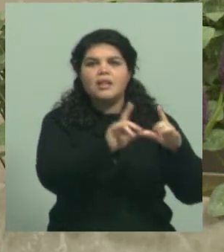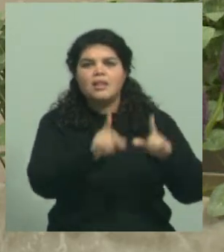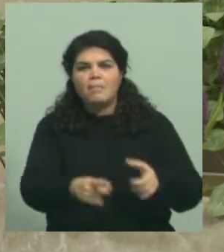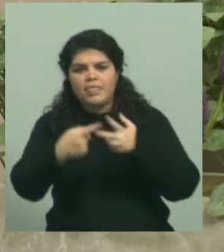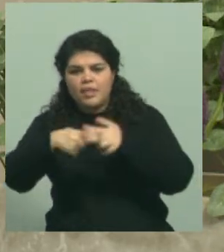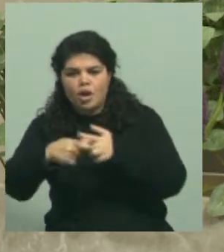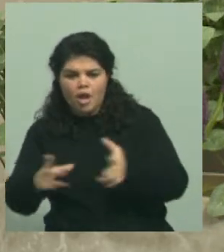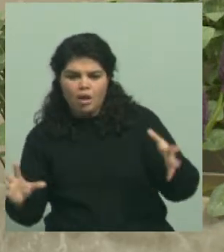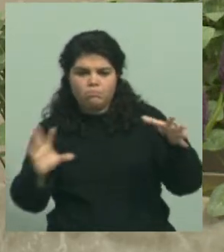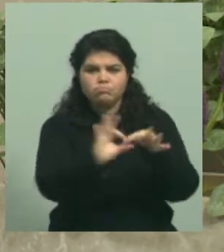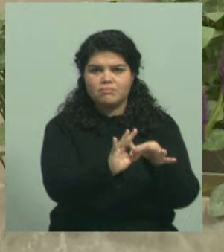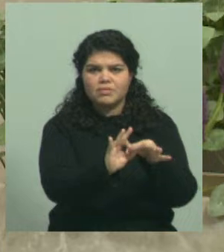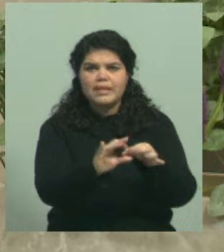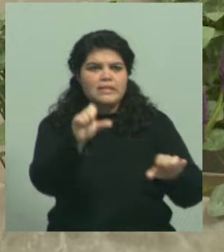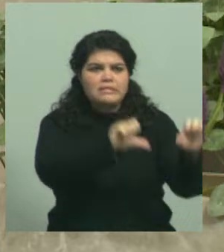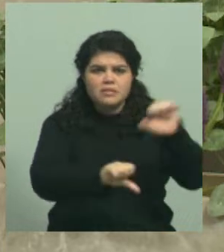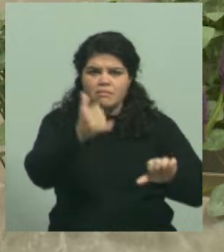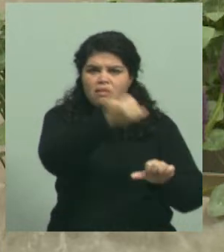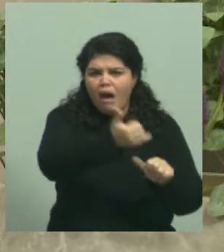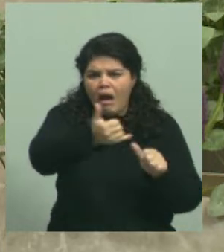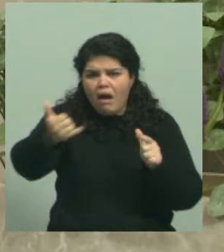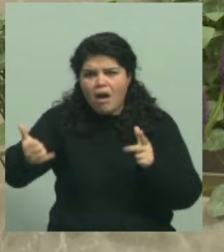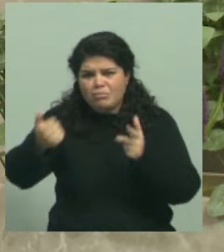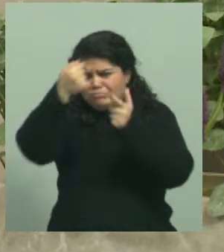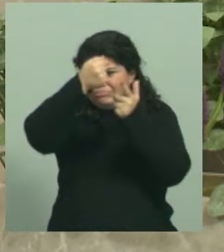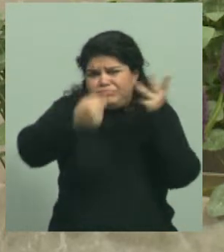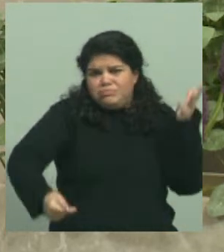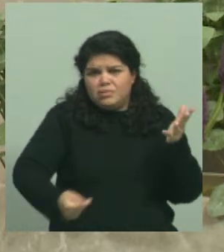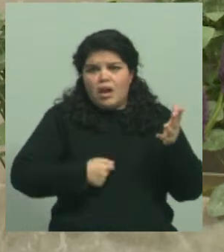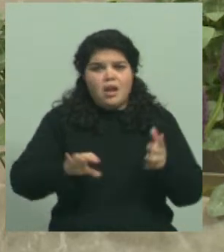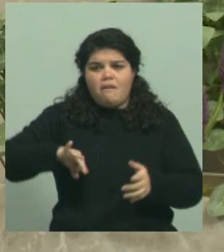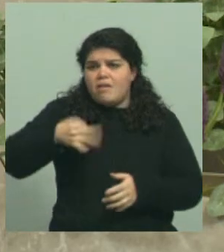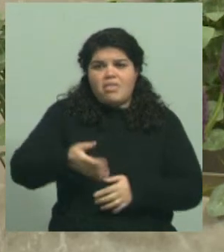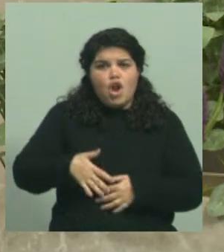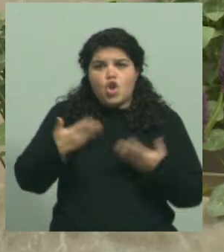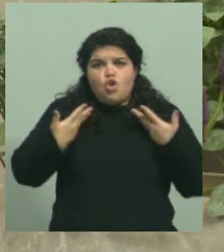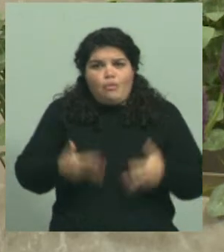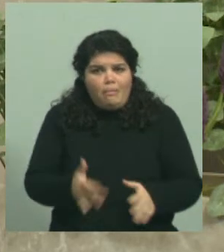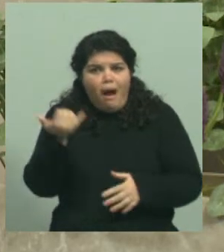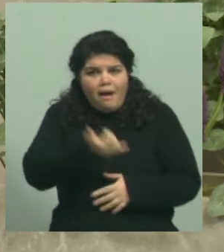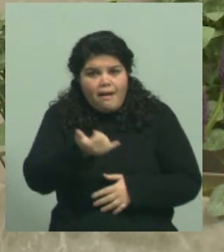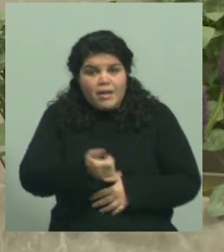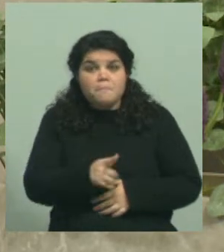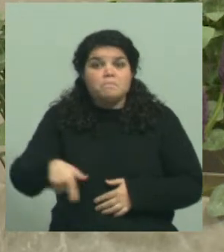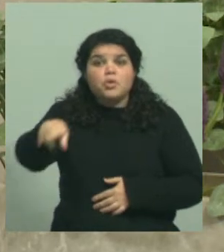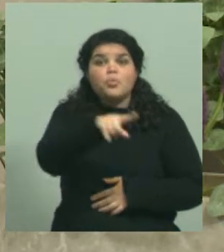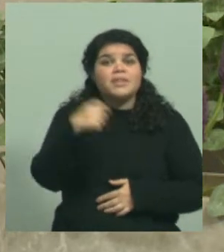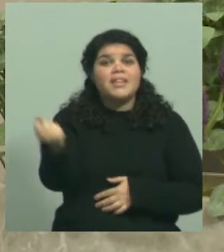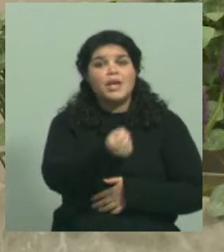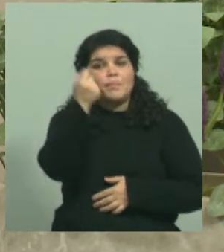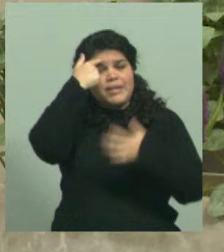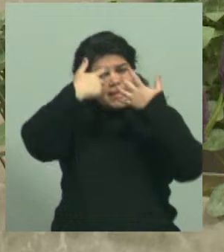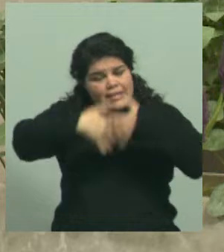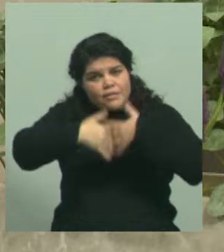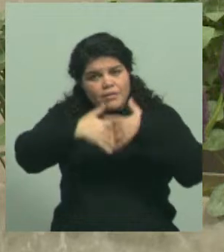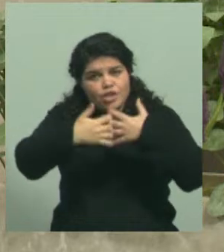que está más cerca de lo que uno cree, pero tal vez la gente no lo tiene incorporado, y ahí está el desafío de ustedes también de que la gente